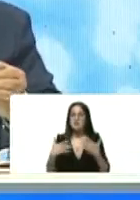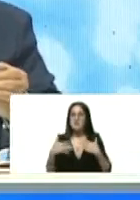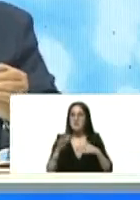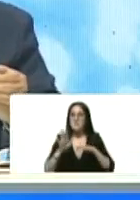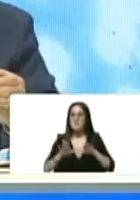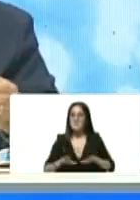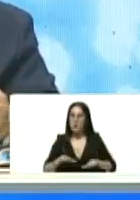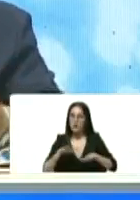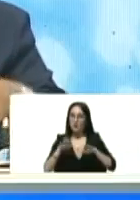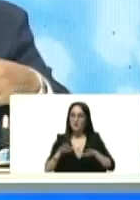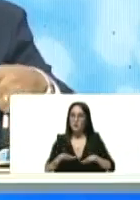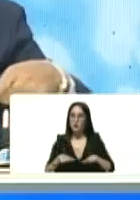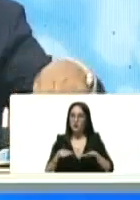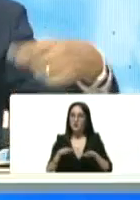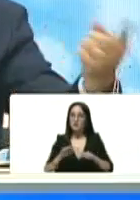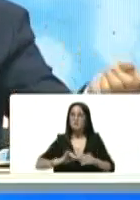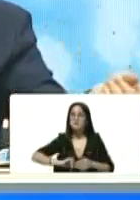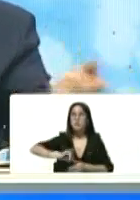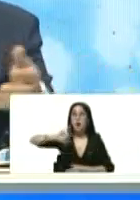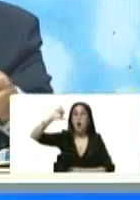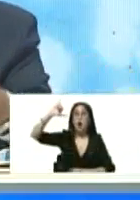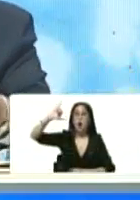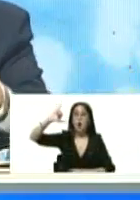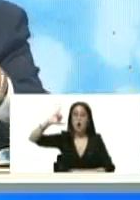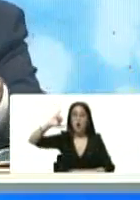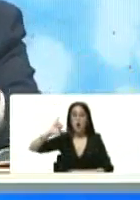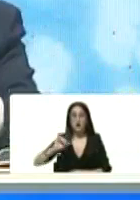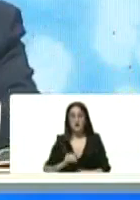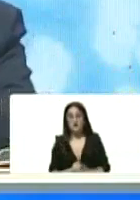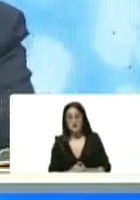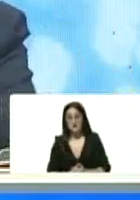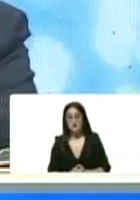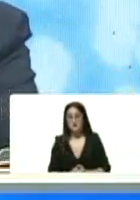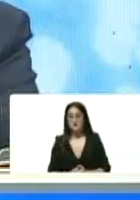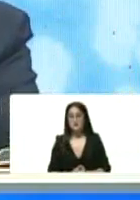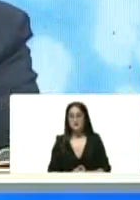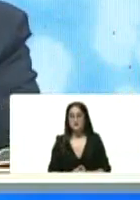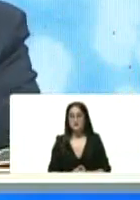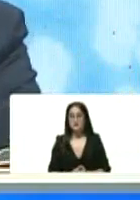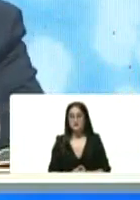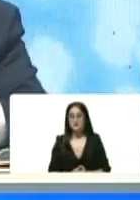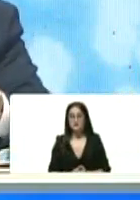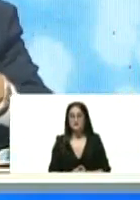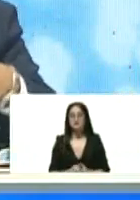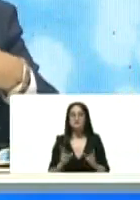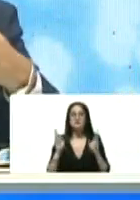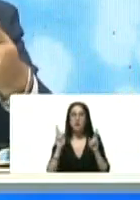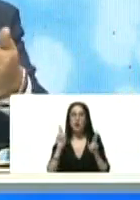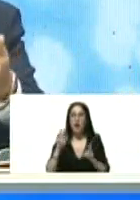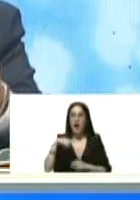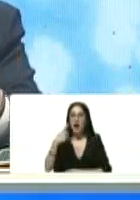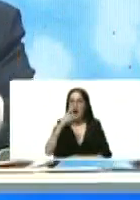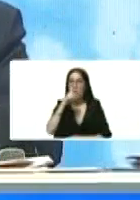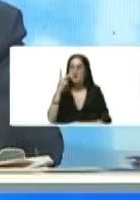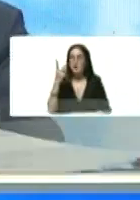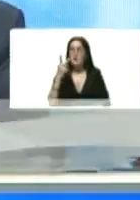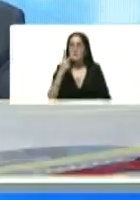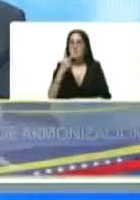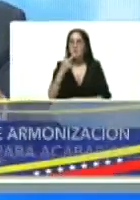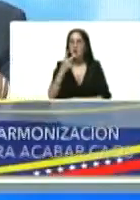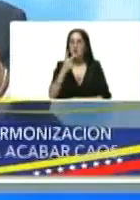radicalmente la hiperinflación que tuvimos, la inflación. Y aspiramos entre el año 23 y